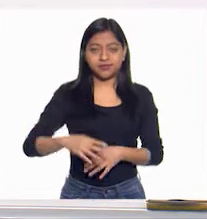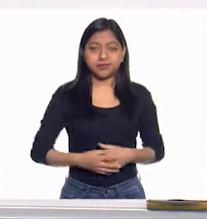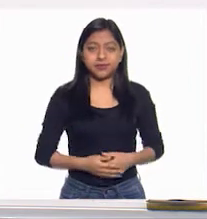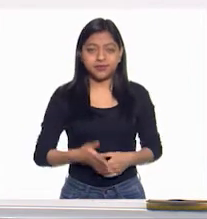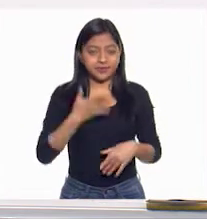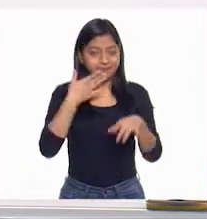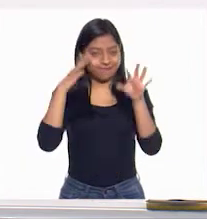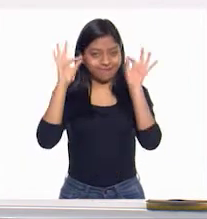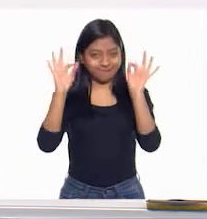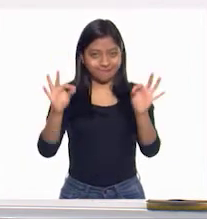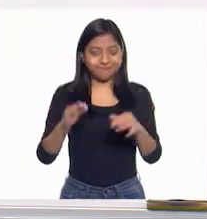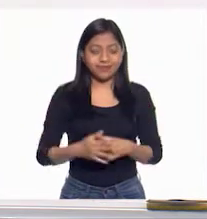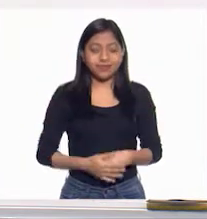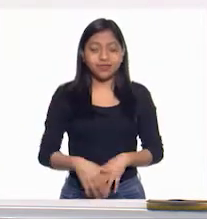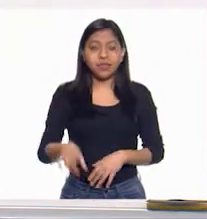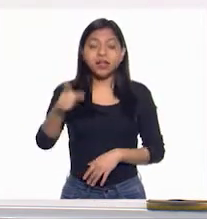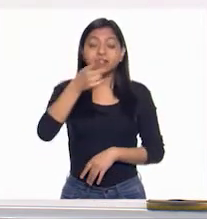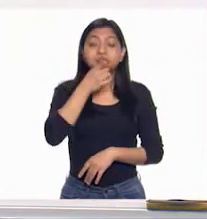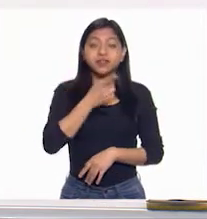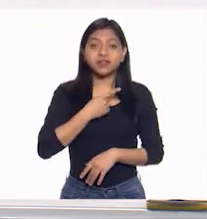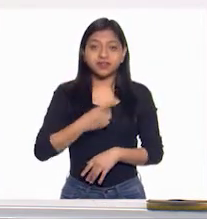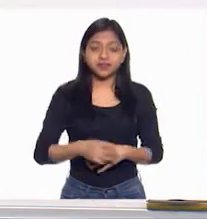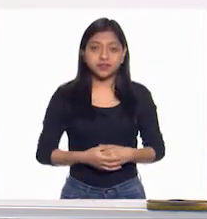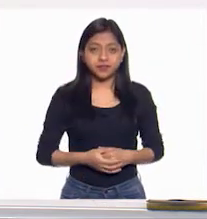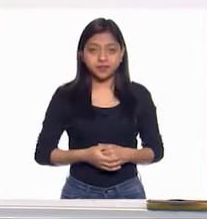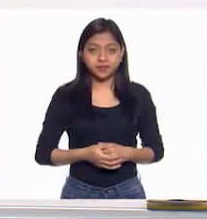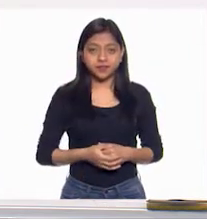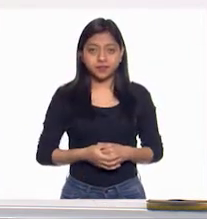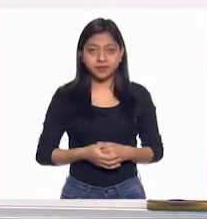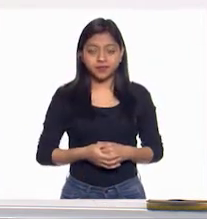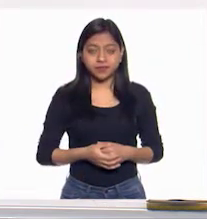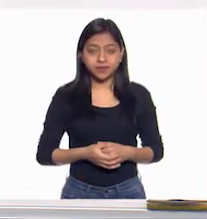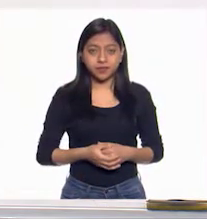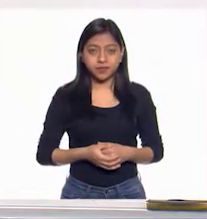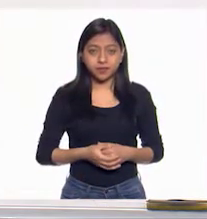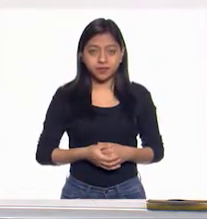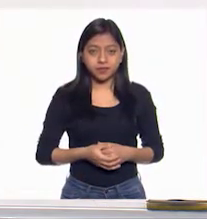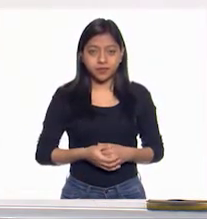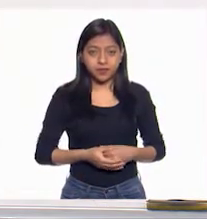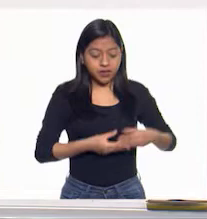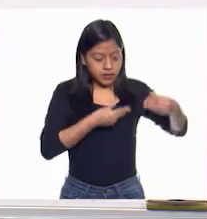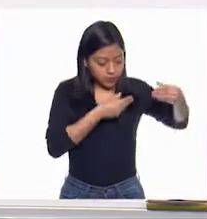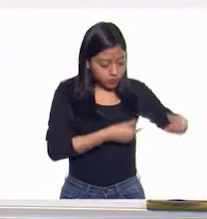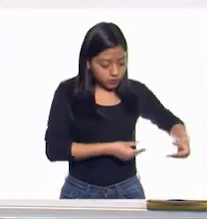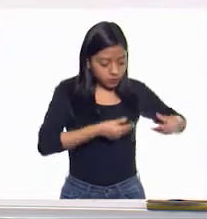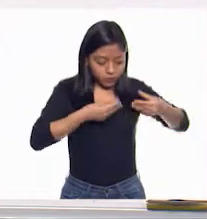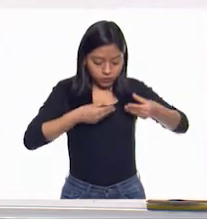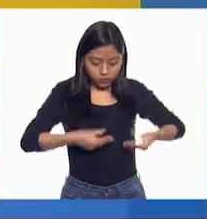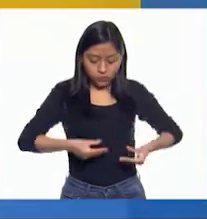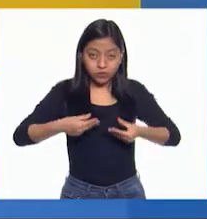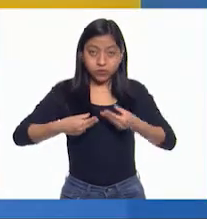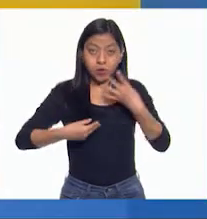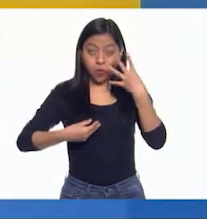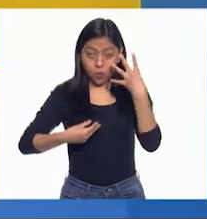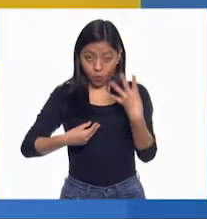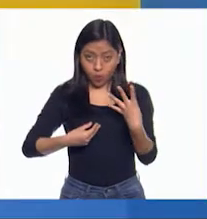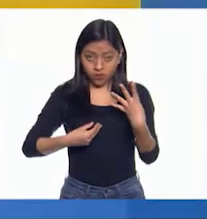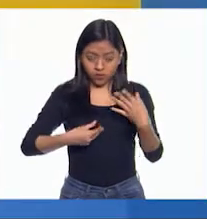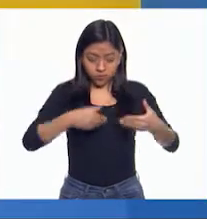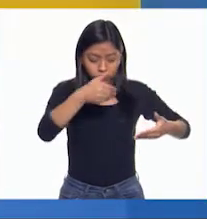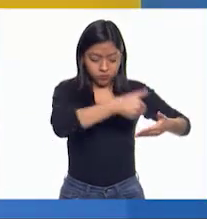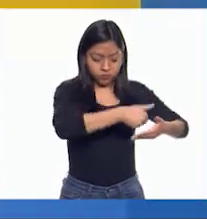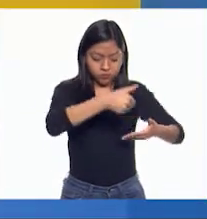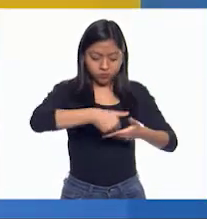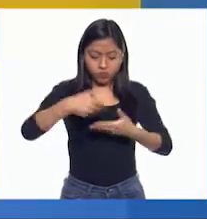64. Excelente. Ahora dime cuántas hojas hay en cuatro paquetes. A ver, pues